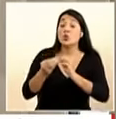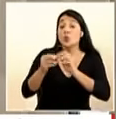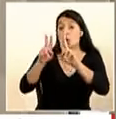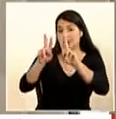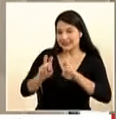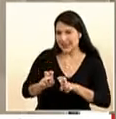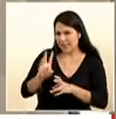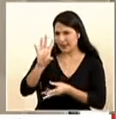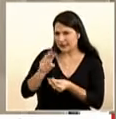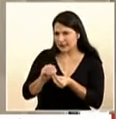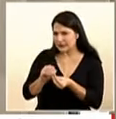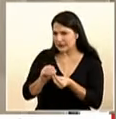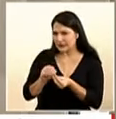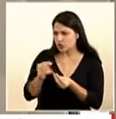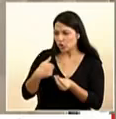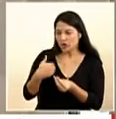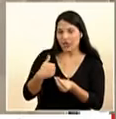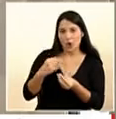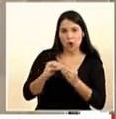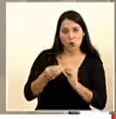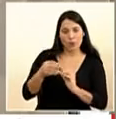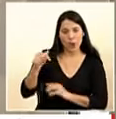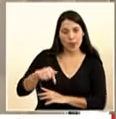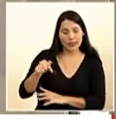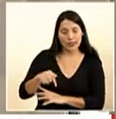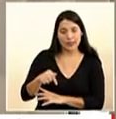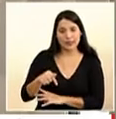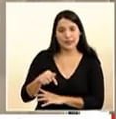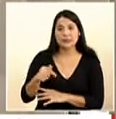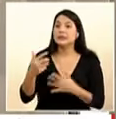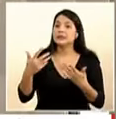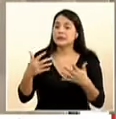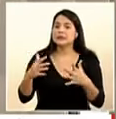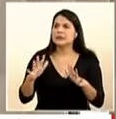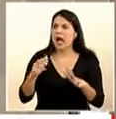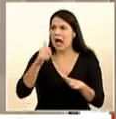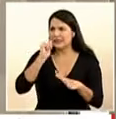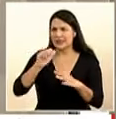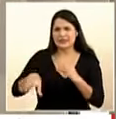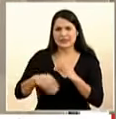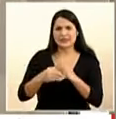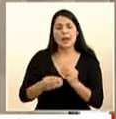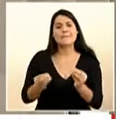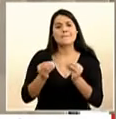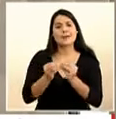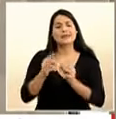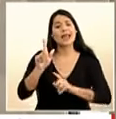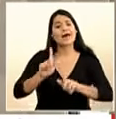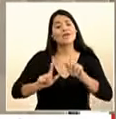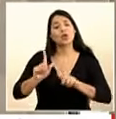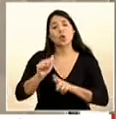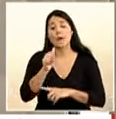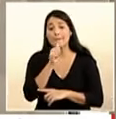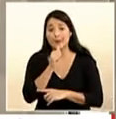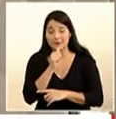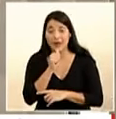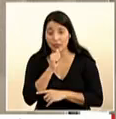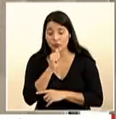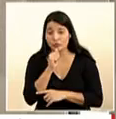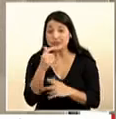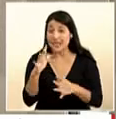total no la tengo acá pues obviamente ya se han sumado dijimos ayer más laboratorios privados lo que sí es cierto